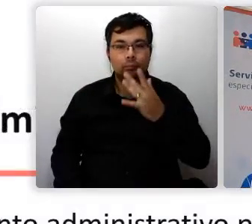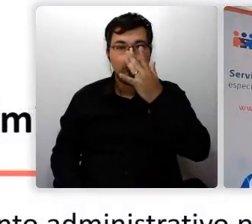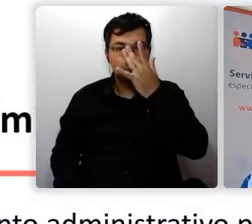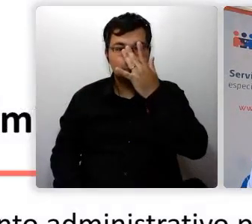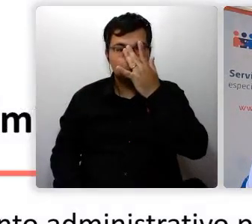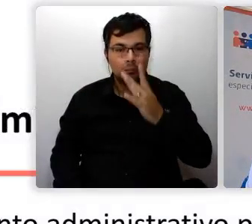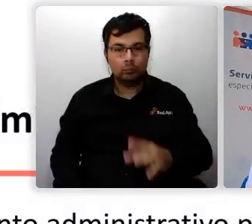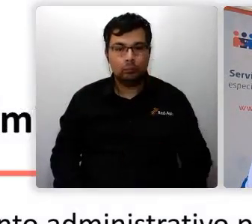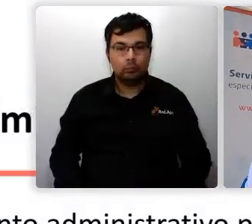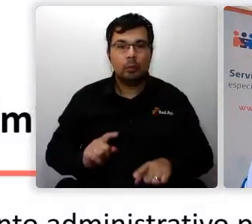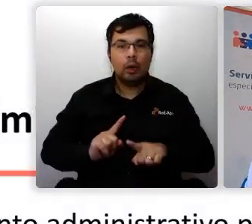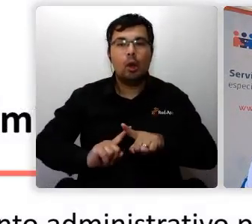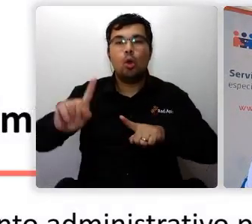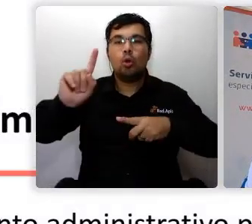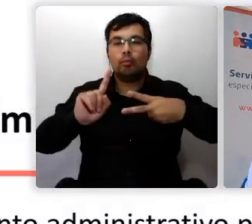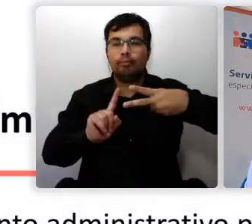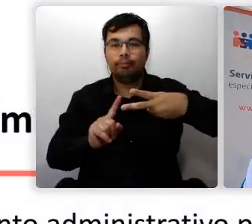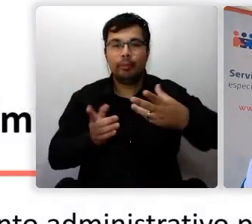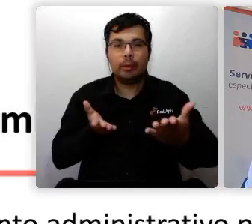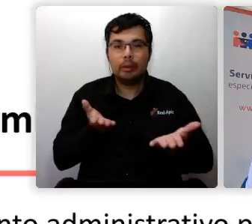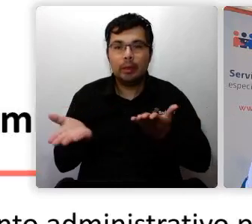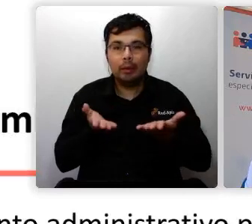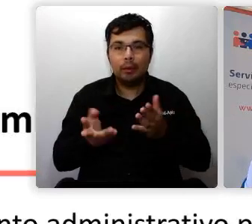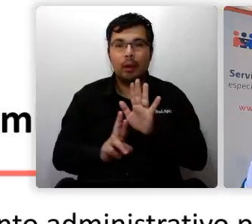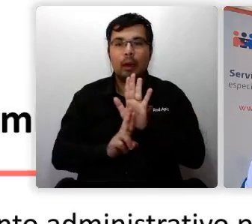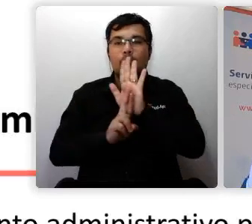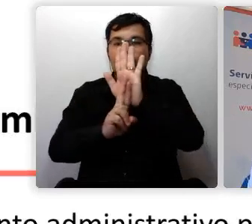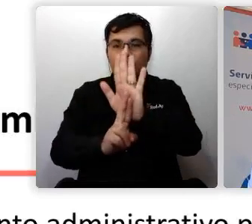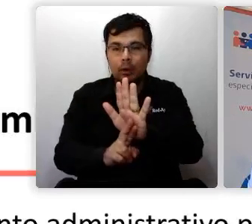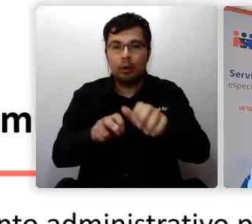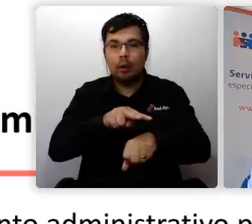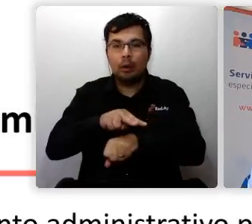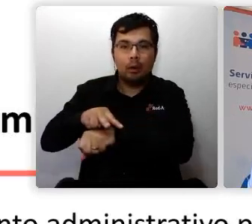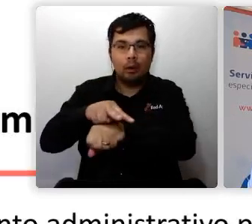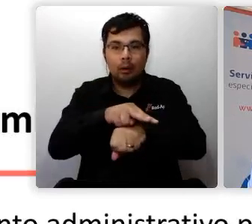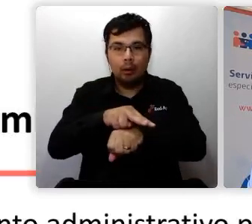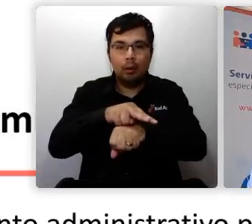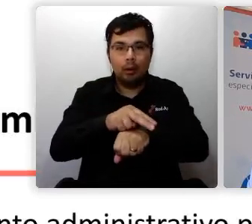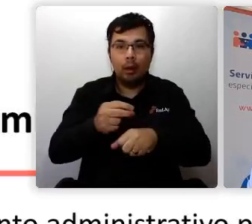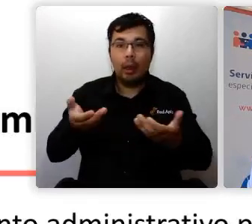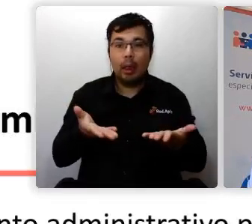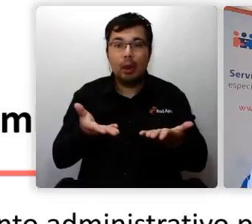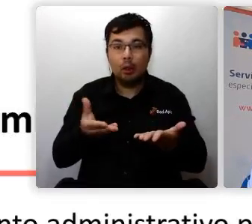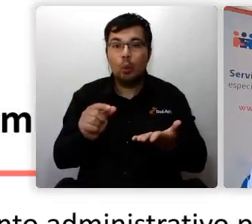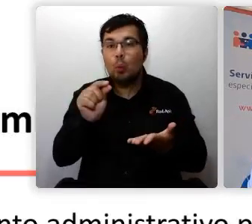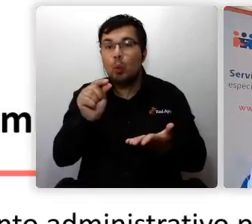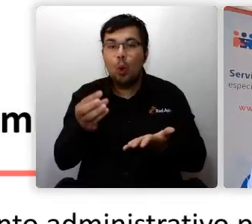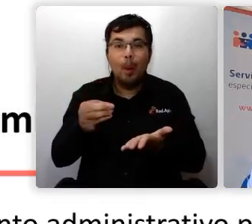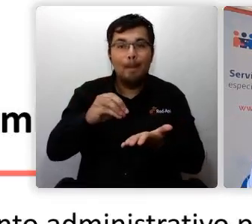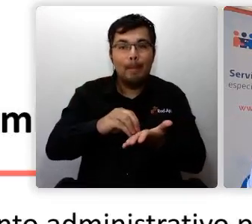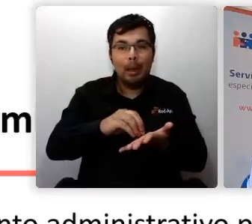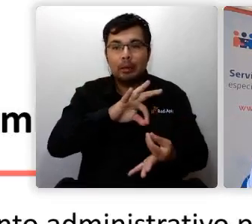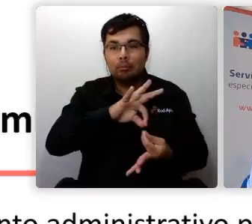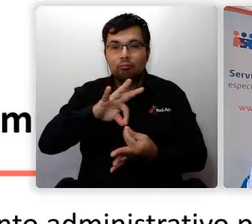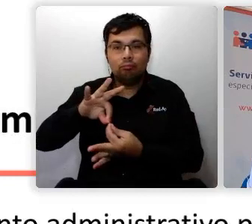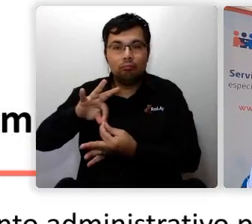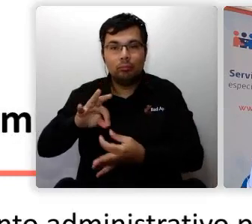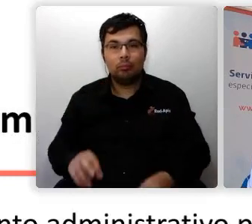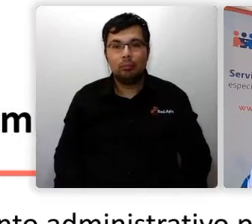El siguiente servicio es la representación administrativa. Esto ya es un poco más específico, es más técnico.